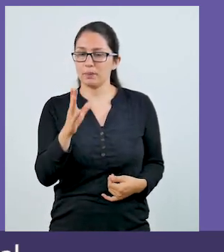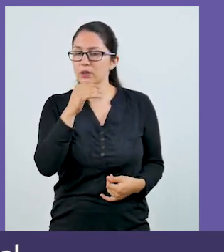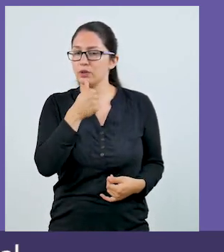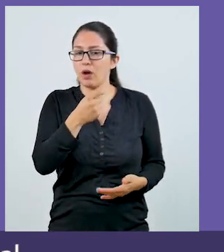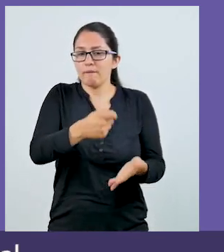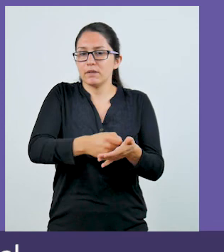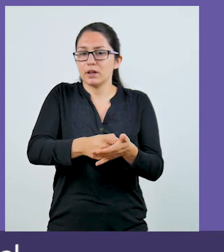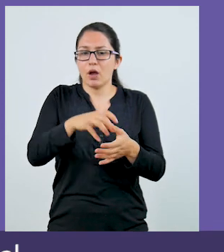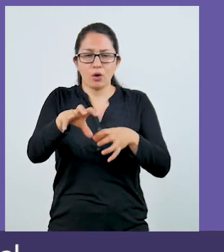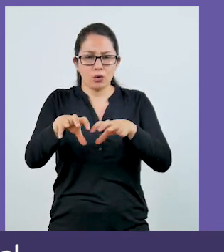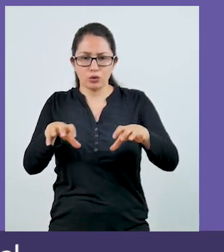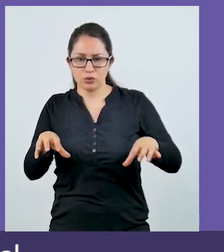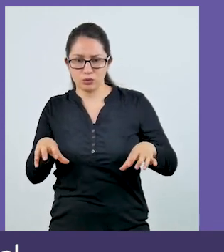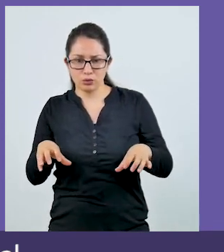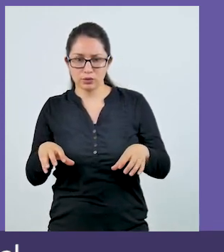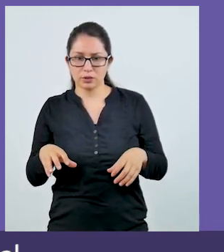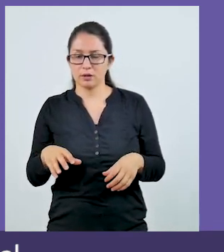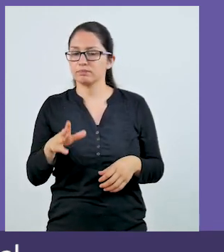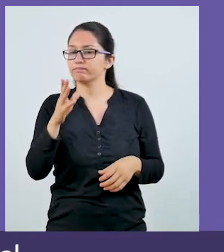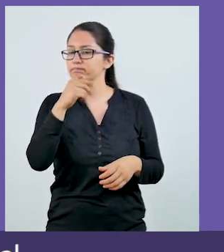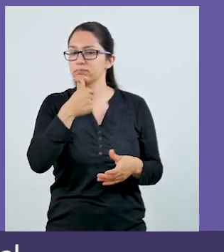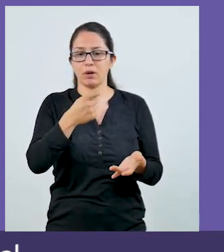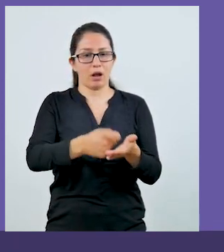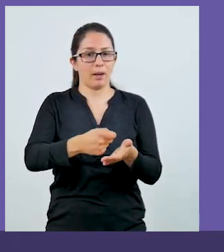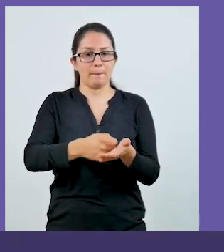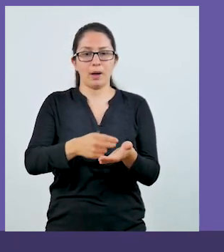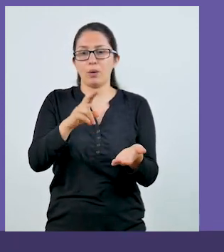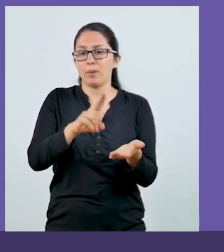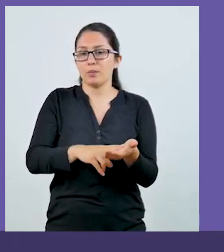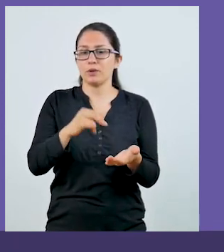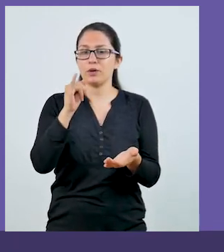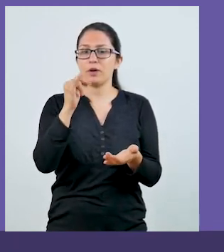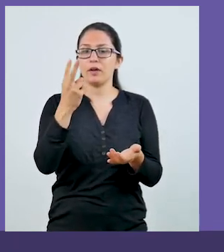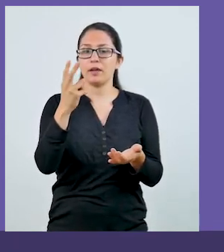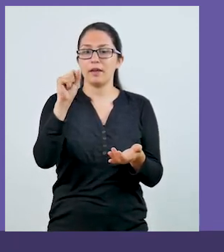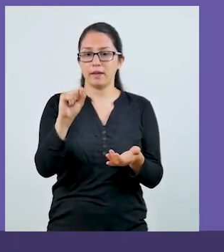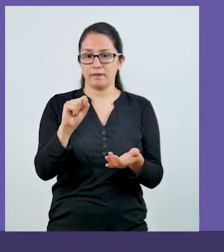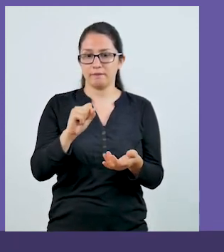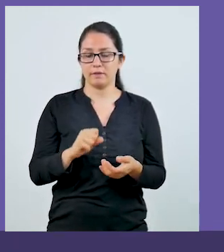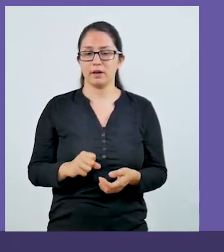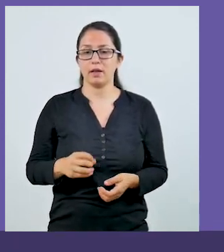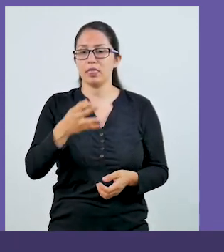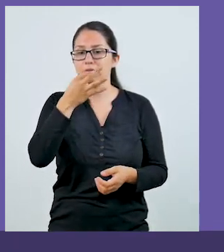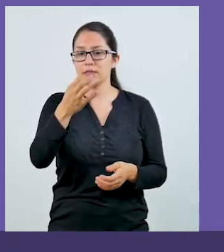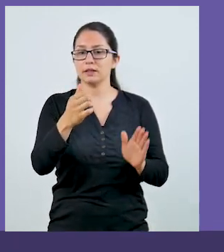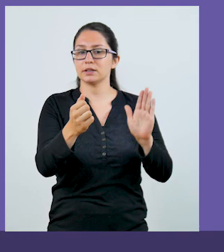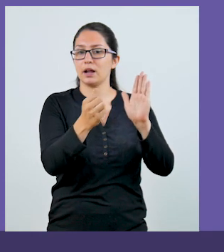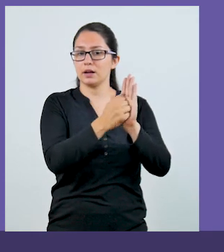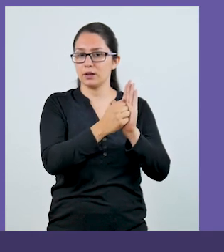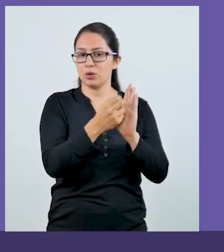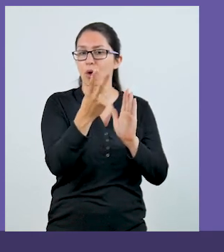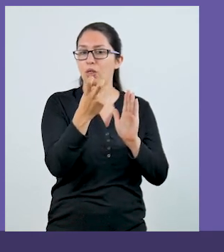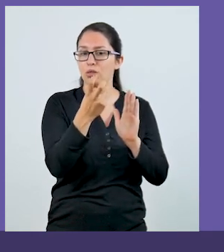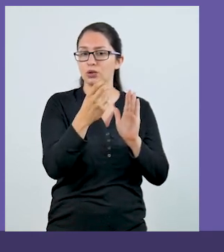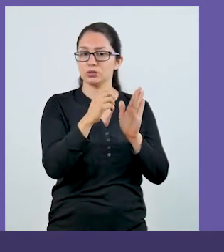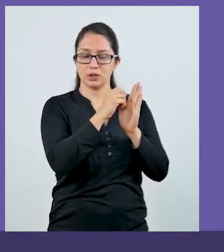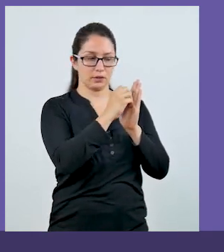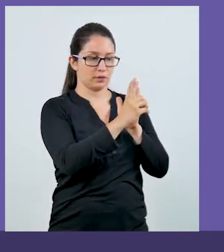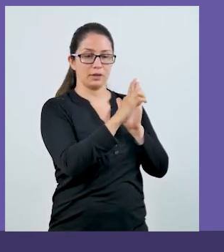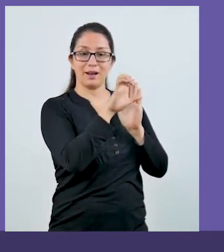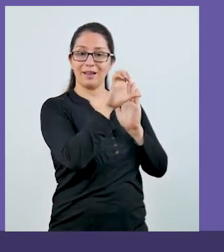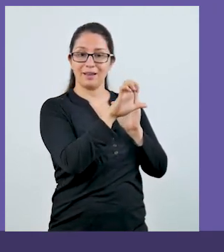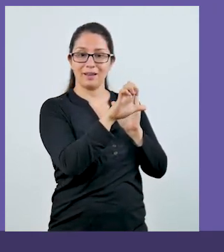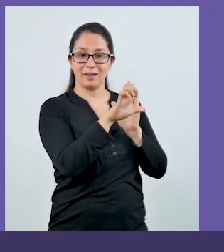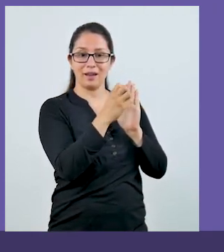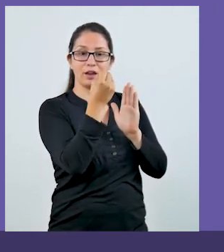cuya actividad predomine el esfuerzo físico sobre el capital o los materiales empleados, estarán exentos de IVA, según lo estipula